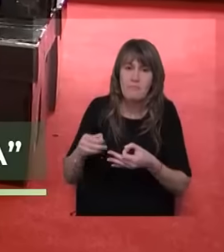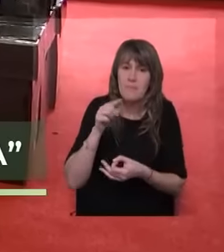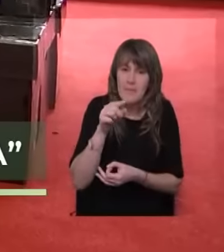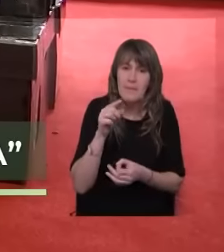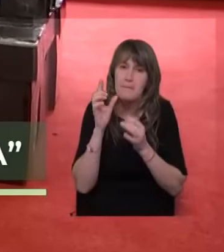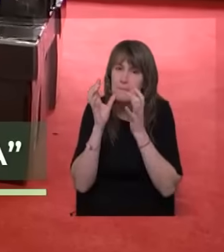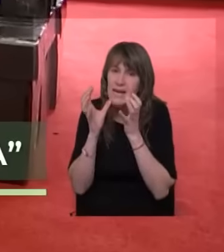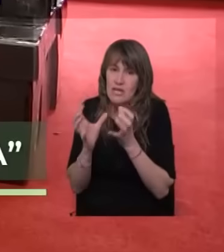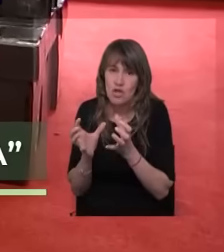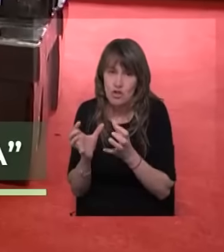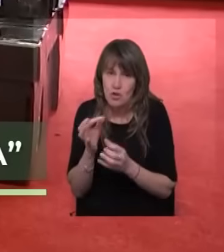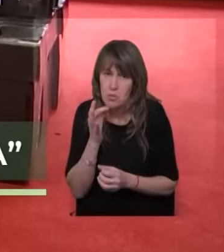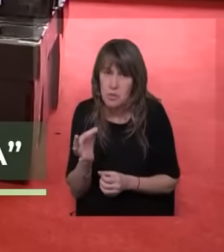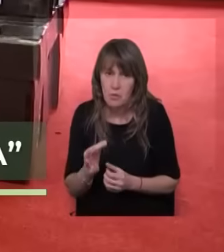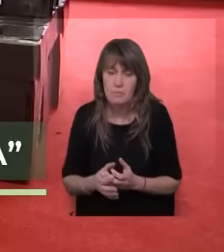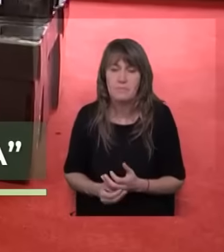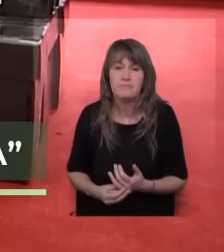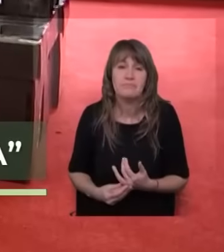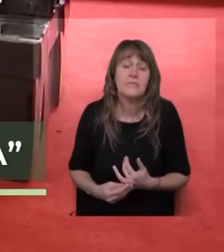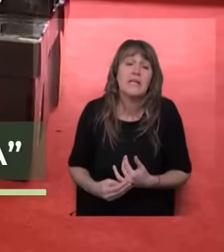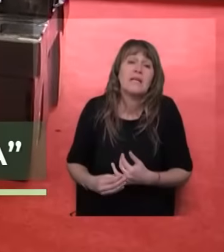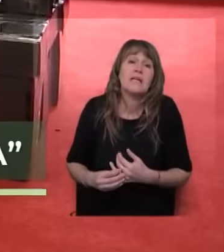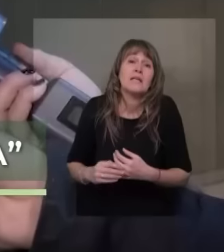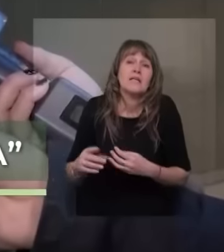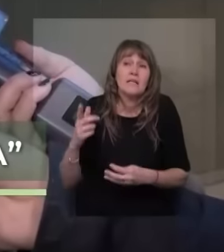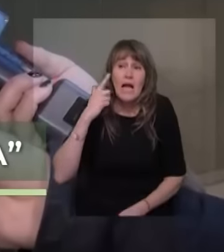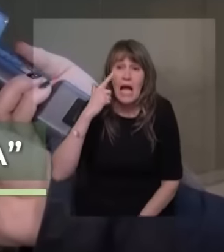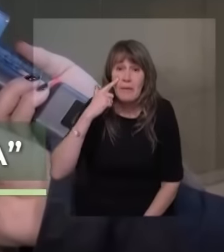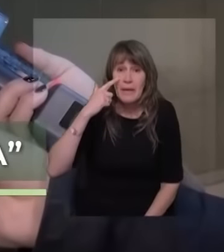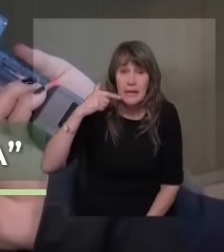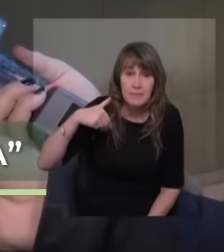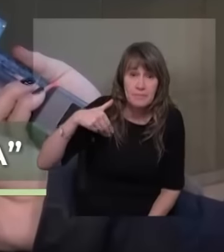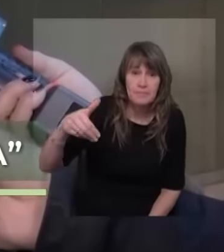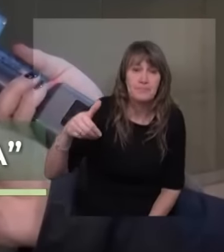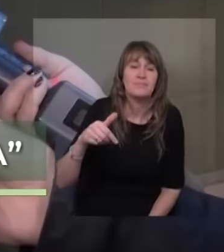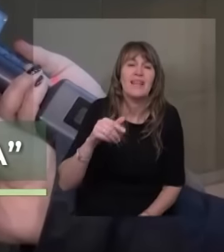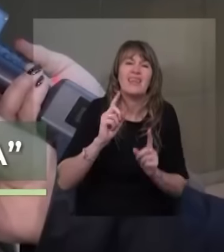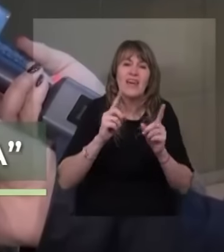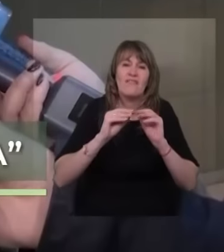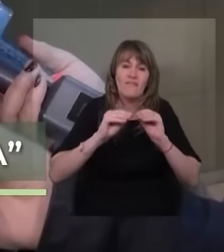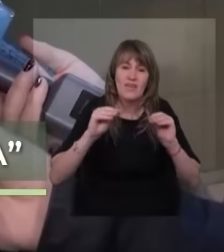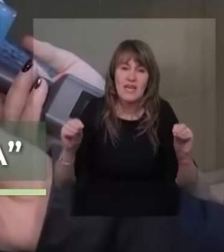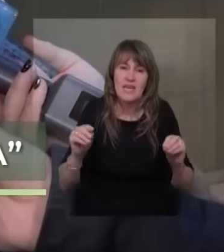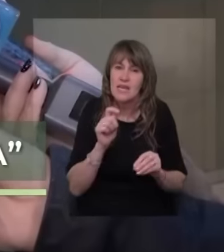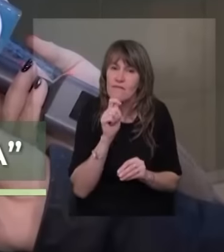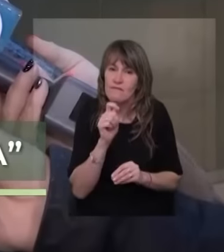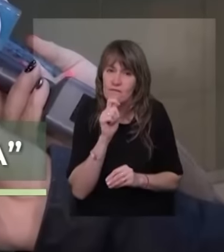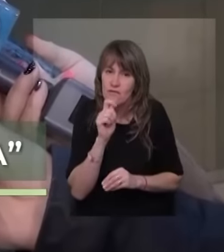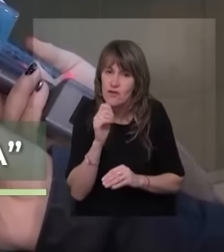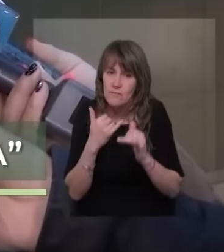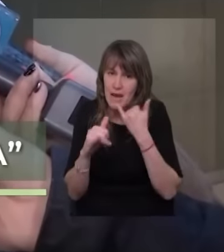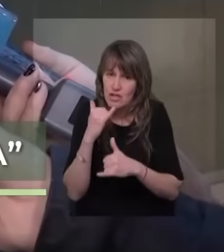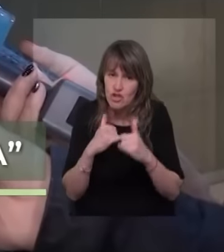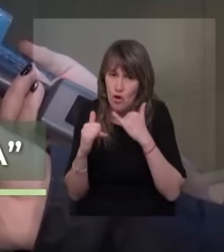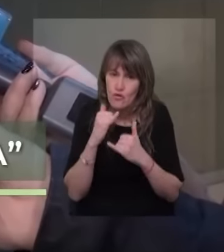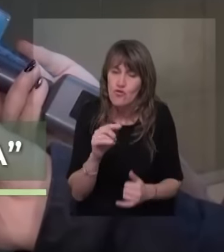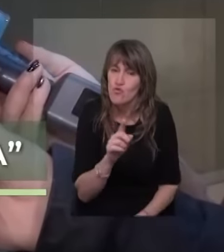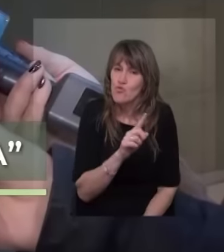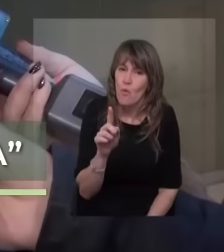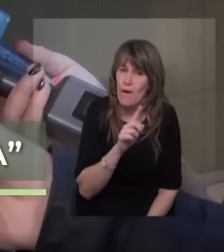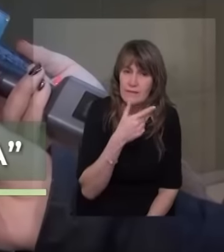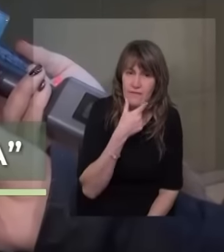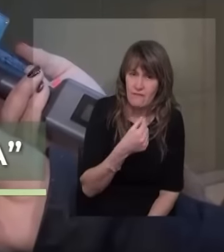peligroso Pero bueno ya lo veremos creo que hay que informar Sí porque son temas complejos no son sencillos no